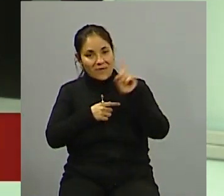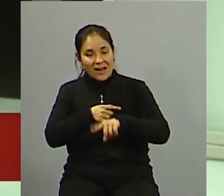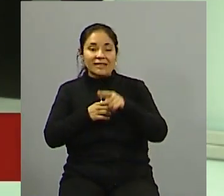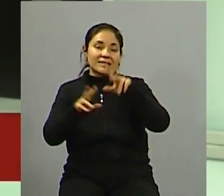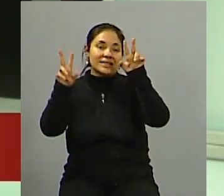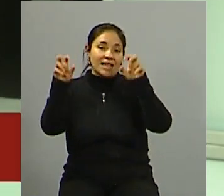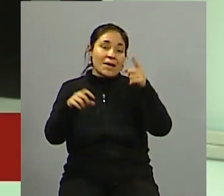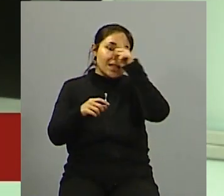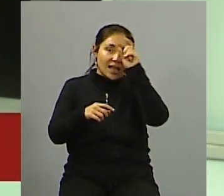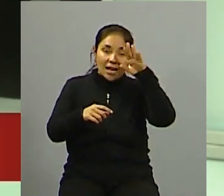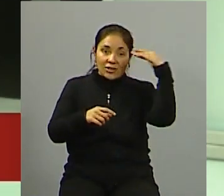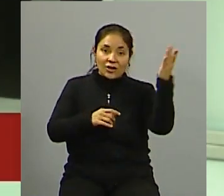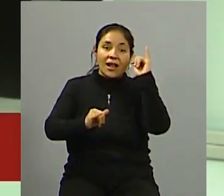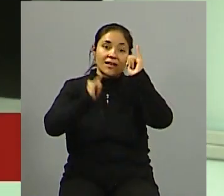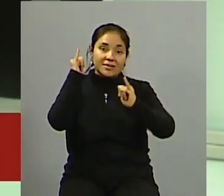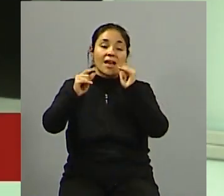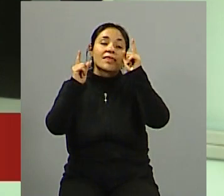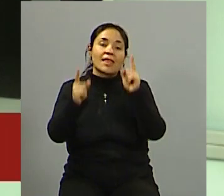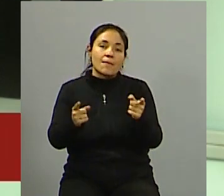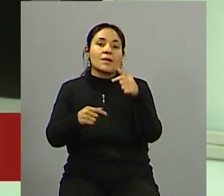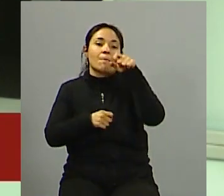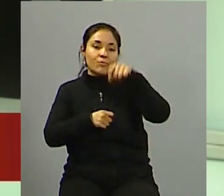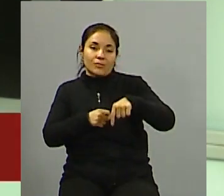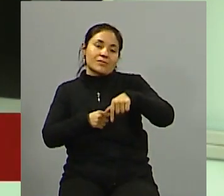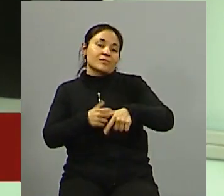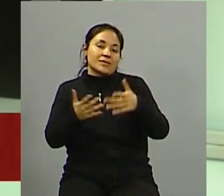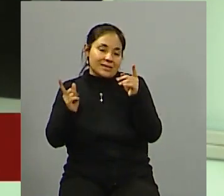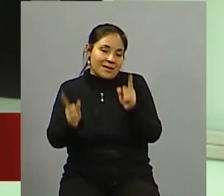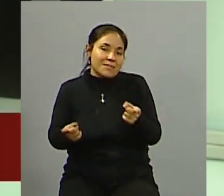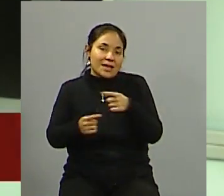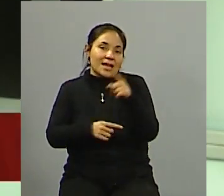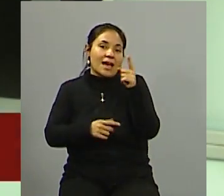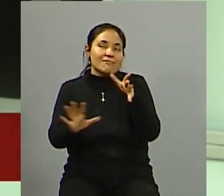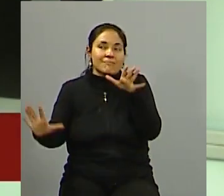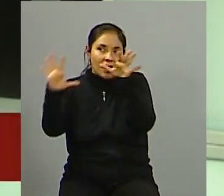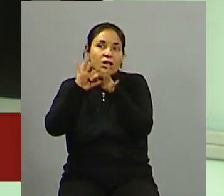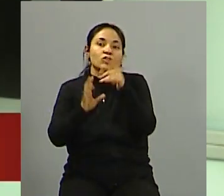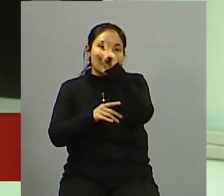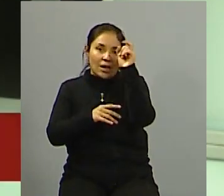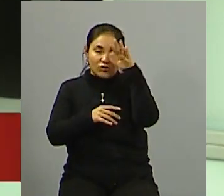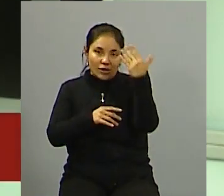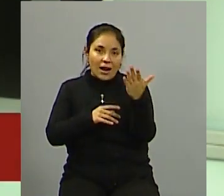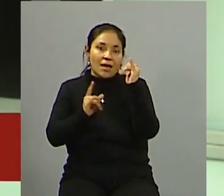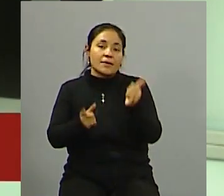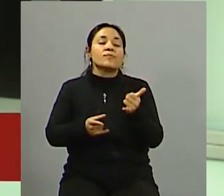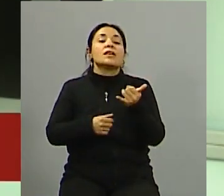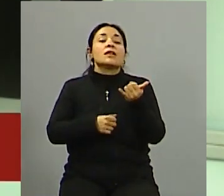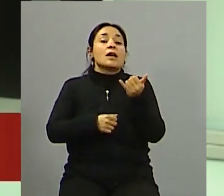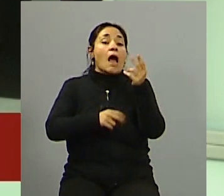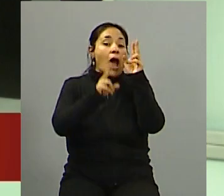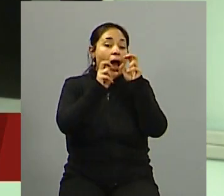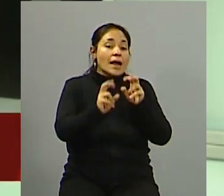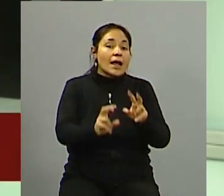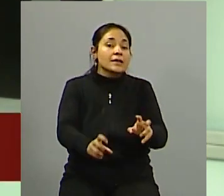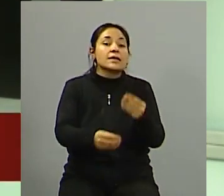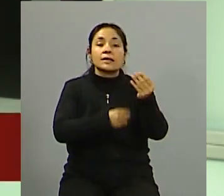temas internacionales y por supuesto lo local, que también tiene algo que ver con lo internacional. Vamos a analizar las elecciones en España.